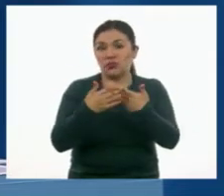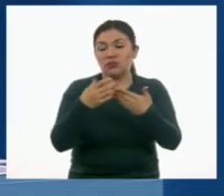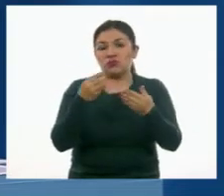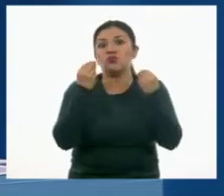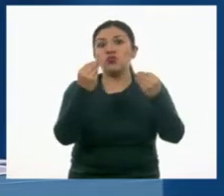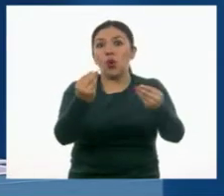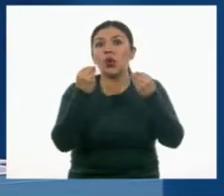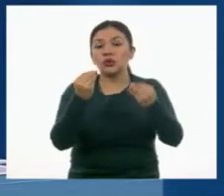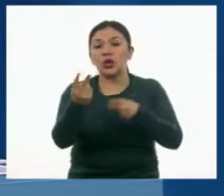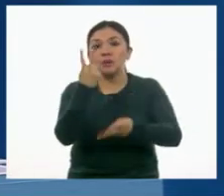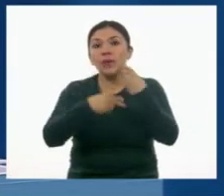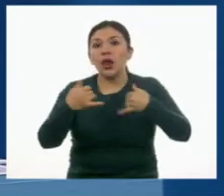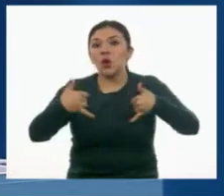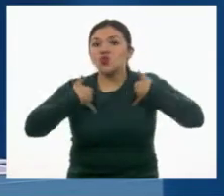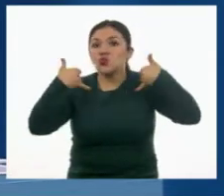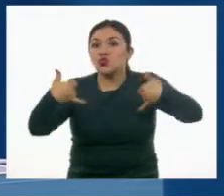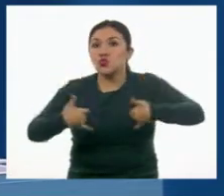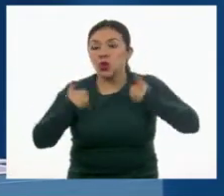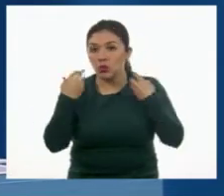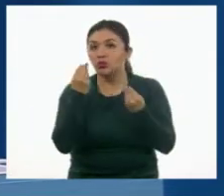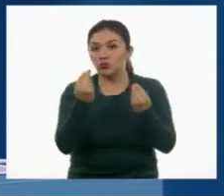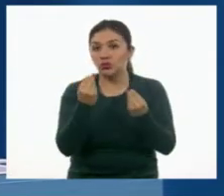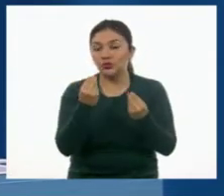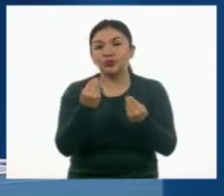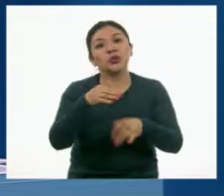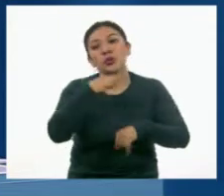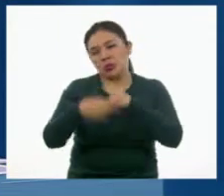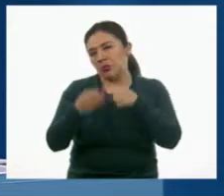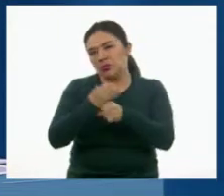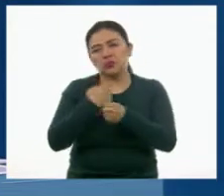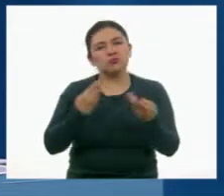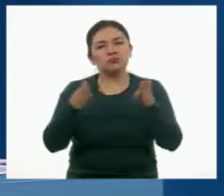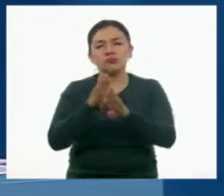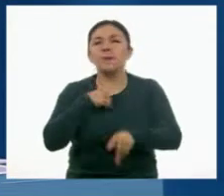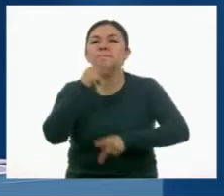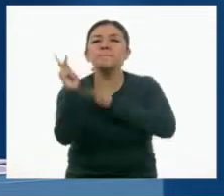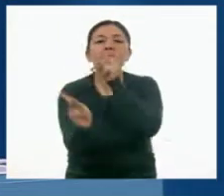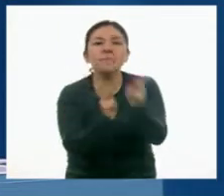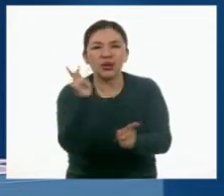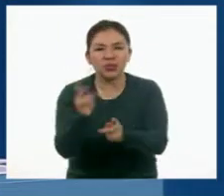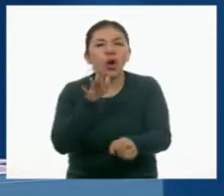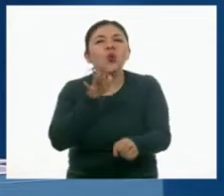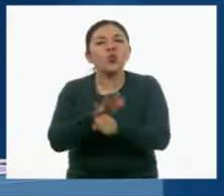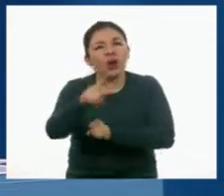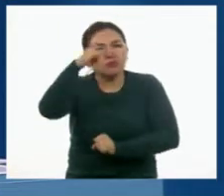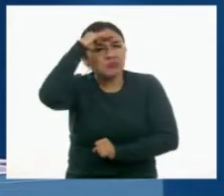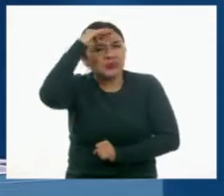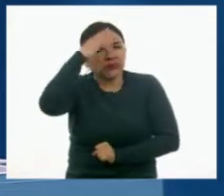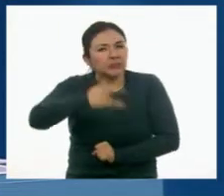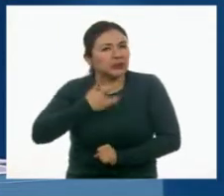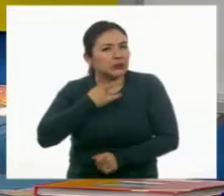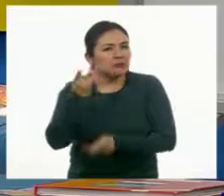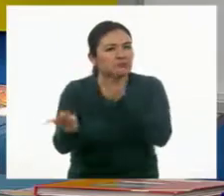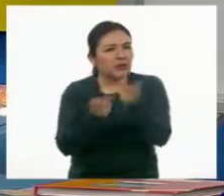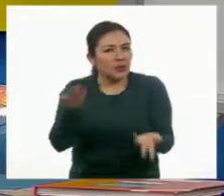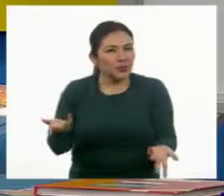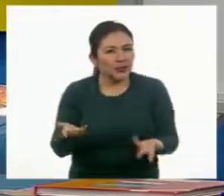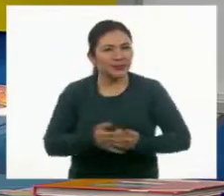mucha. Y pues ya nada más me quedaría para cerrar las preguntas, María. ¿Qué preguntas han surgido en torno a